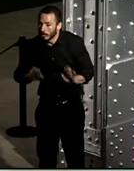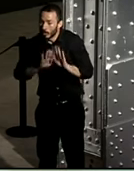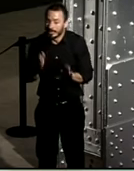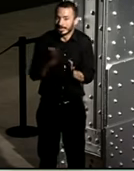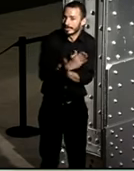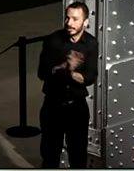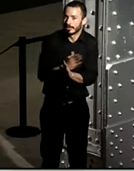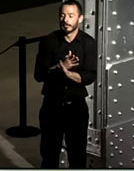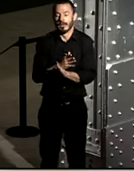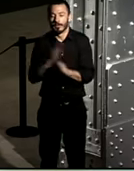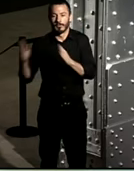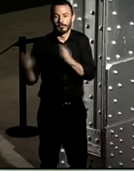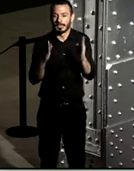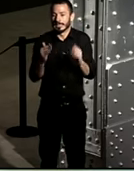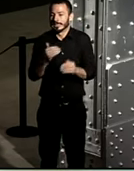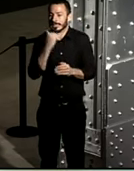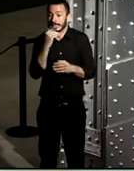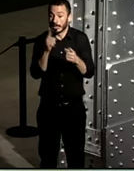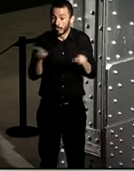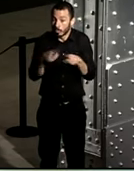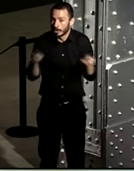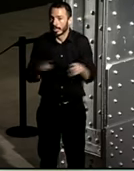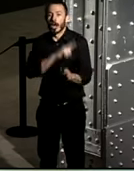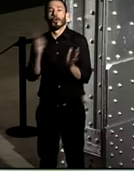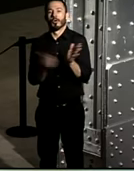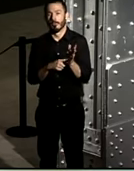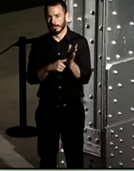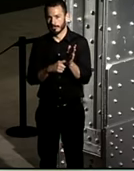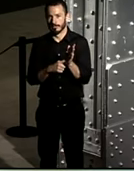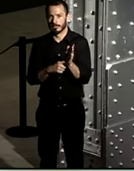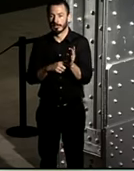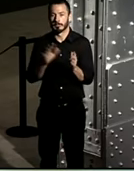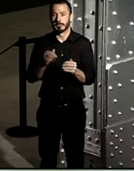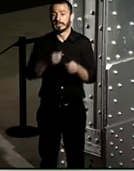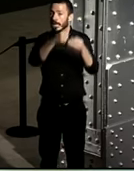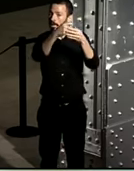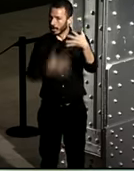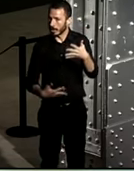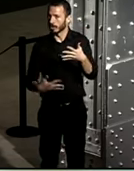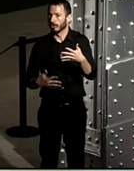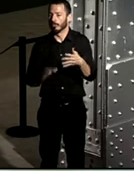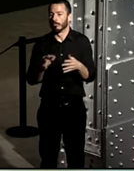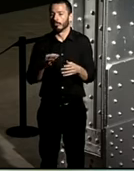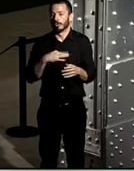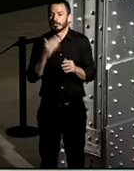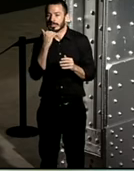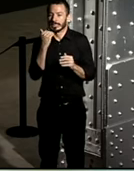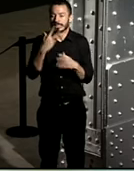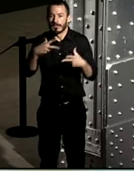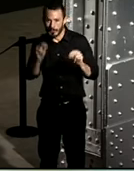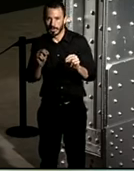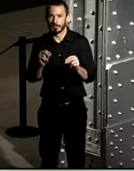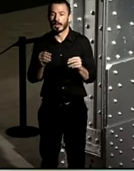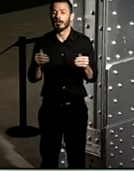en fase de terminar las músicas de la película y los créditos y un poco el envoltorio final. El envoltorio. Y